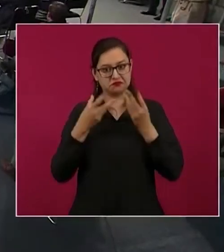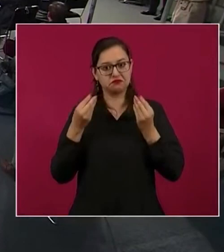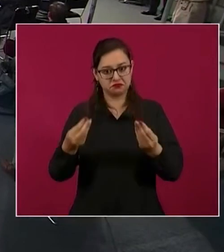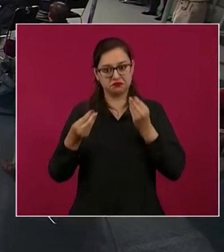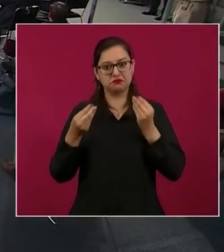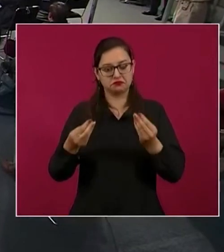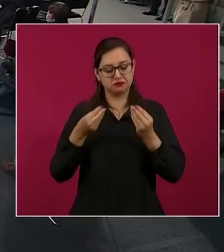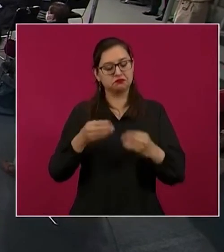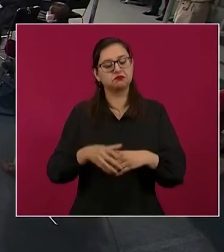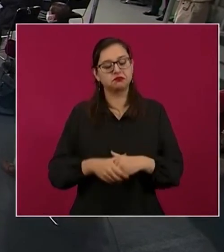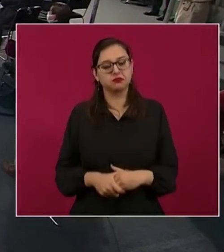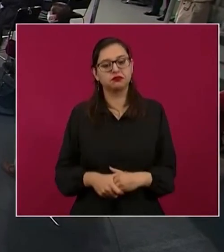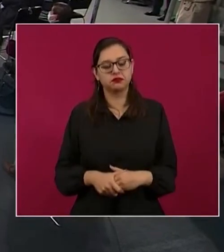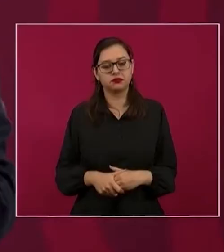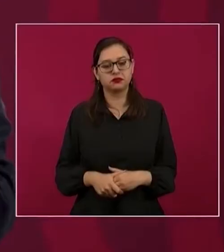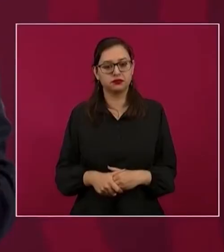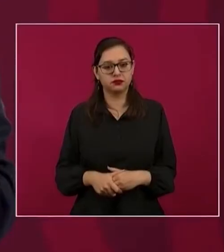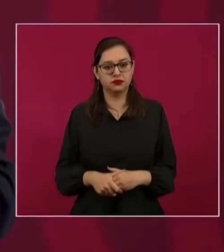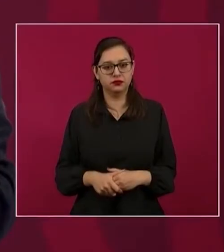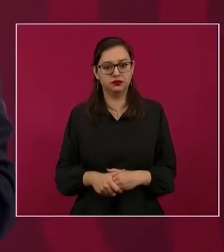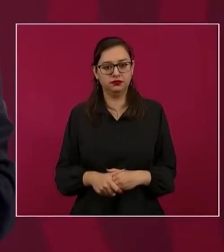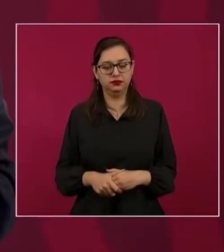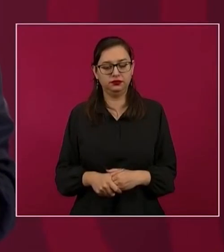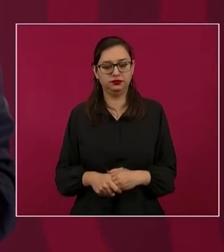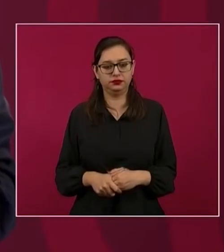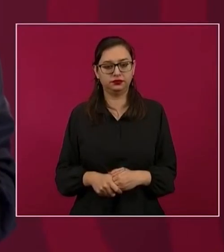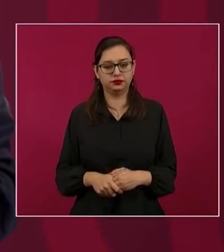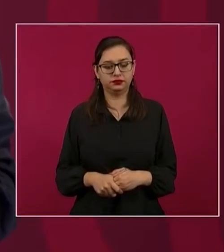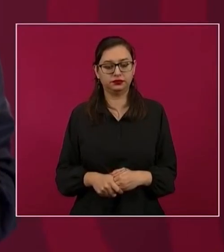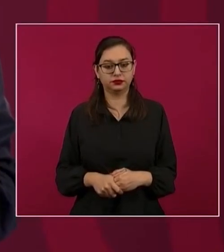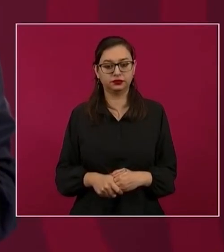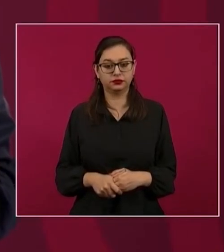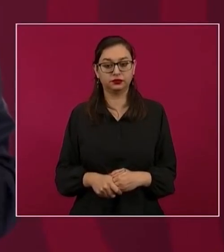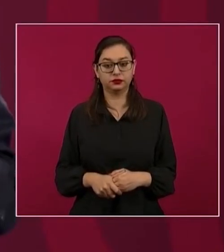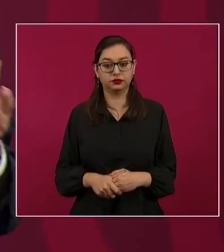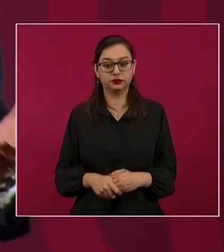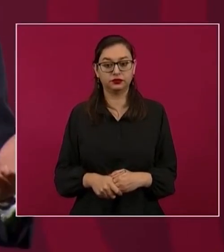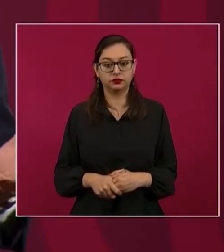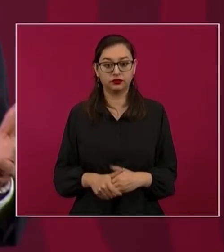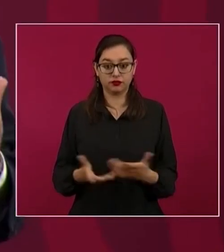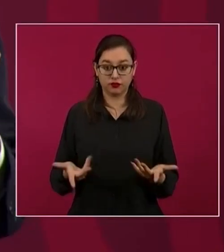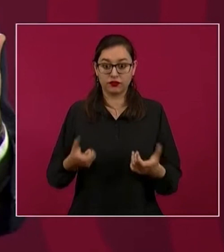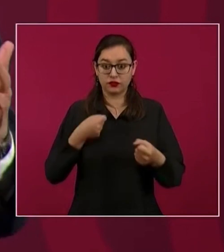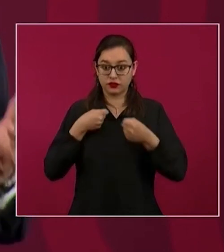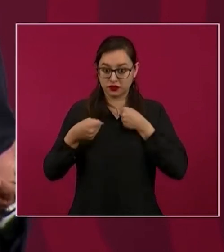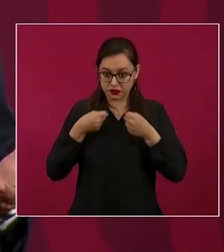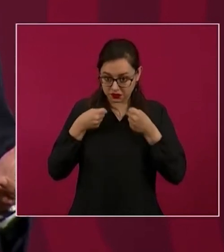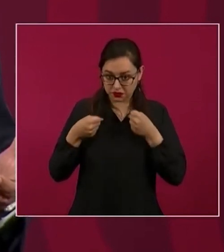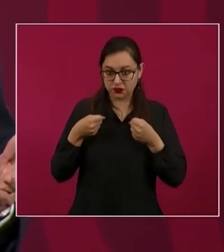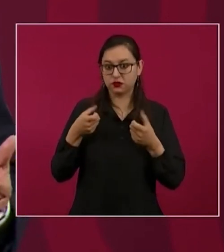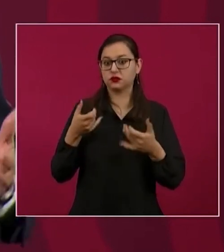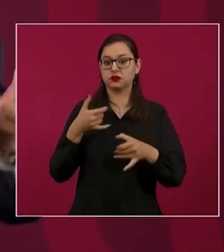sea de periodistas,